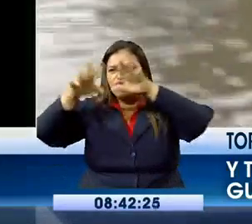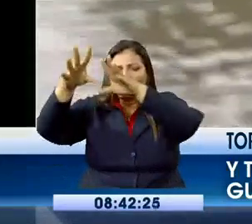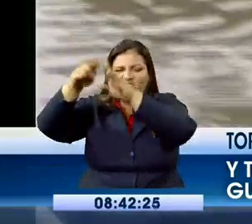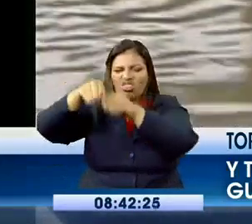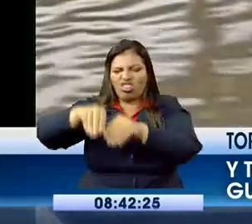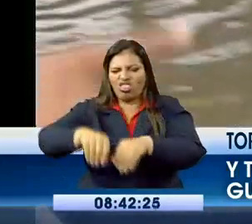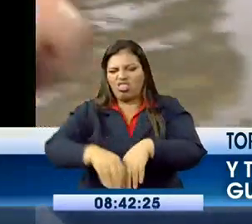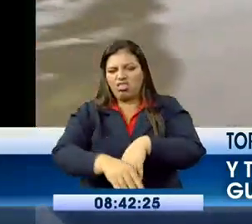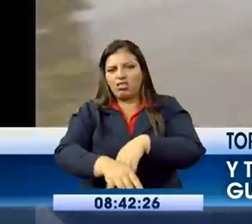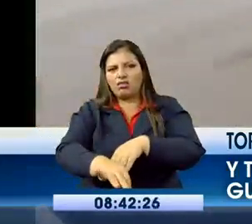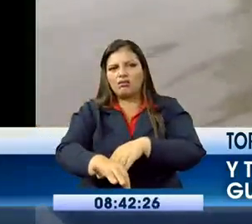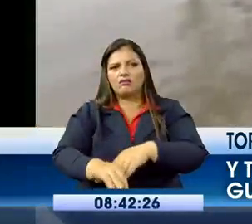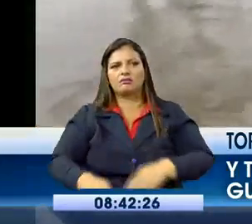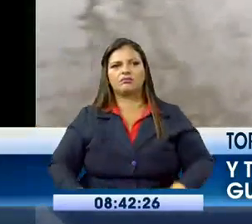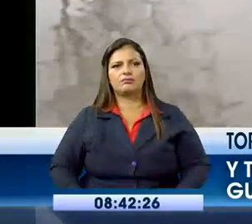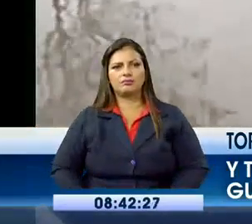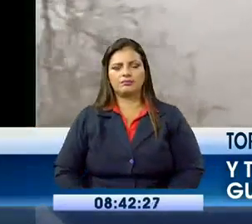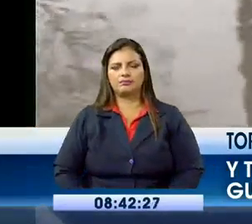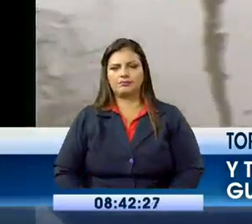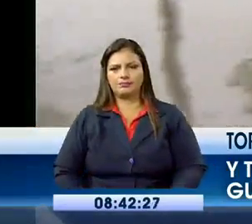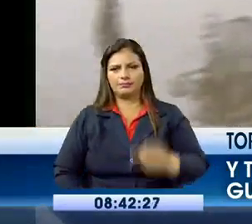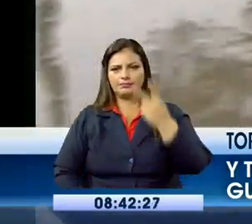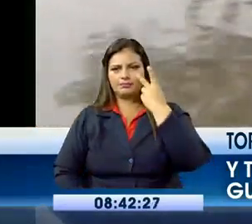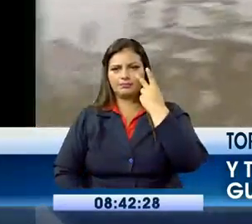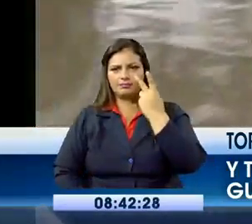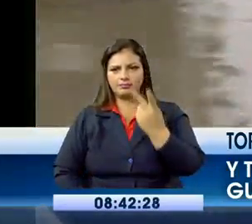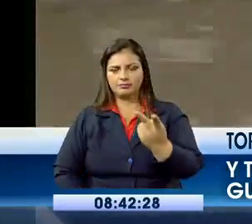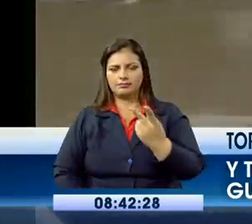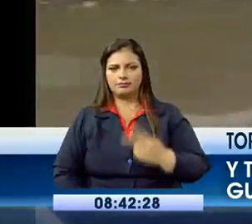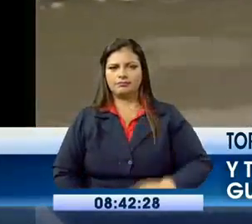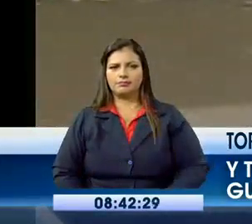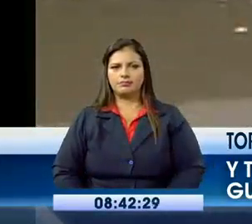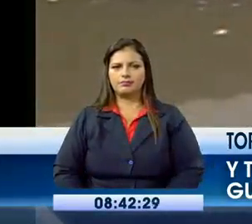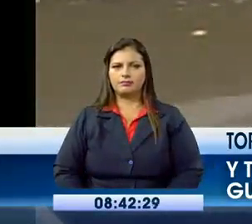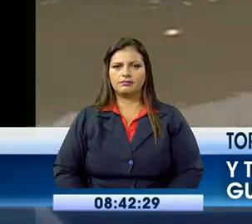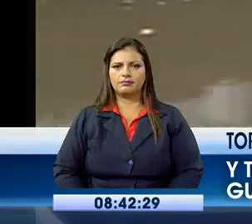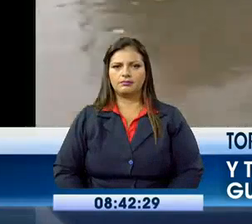poquito. Estos restos que quedan aquí siempre en la avenida Las Aguas.